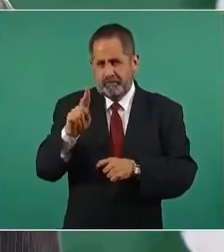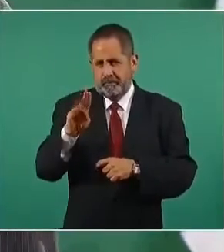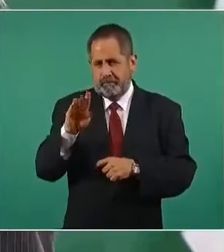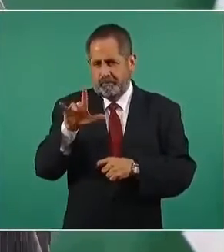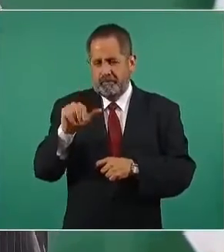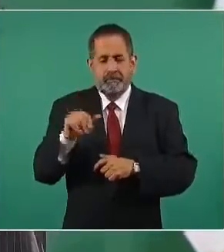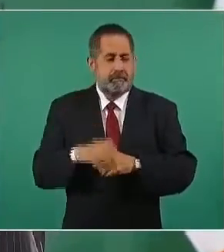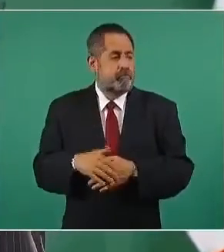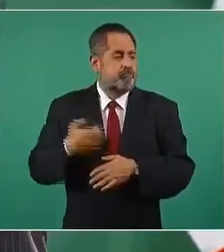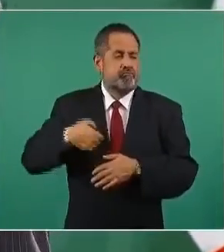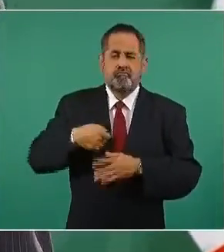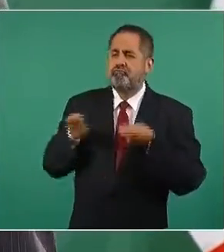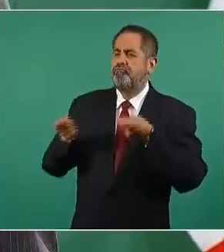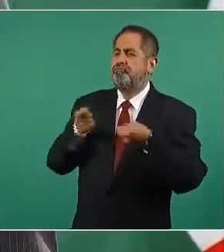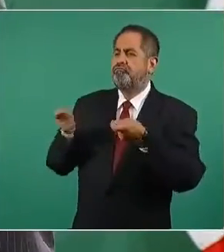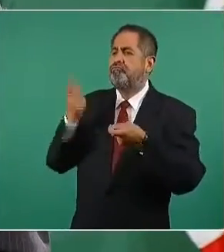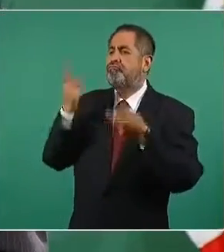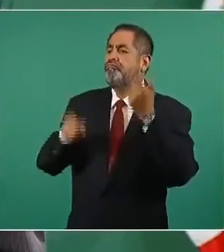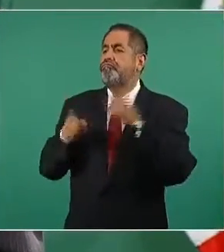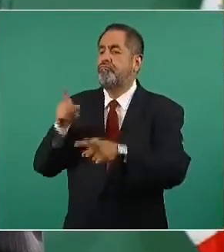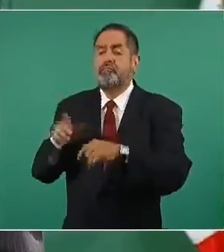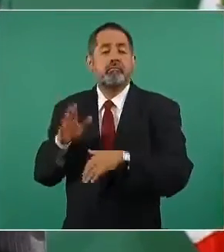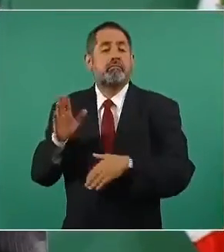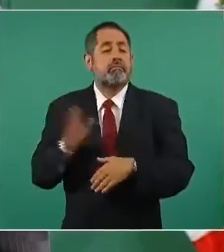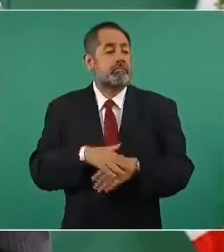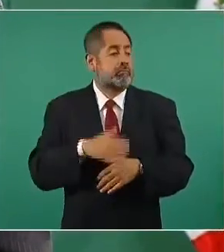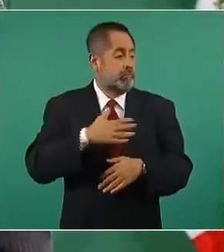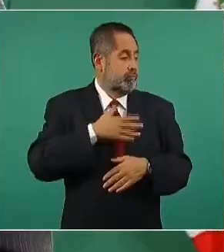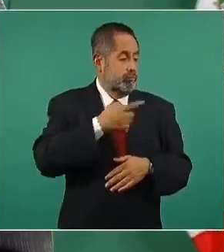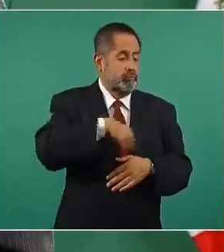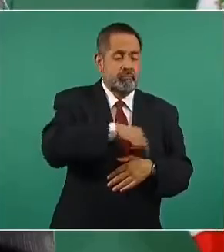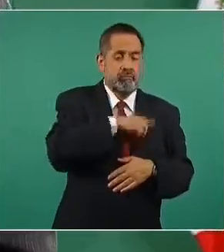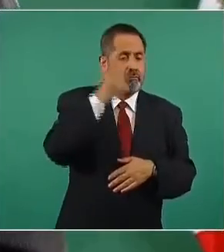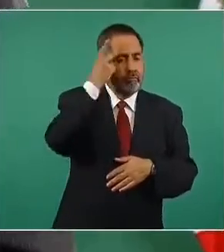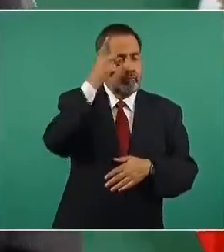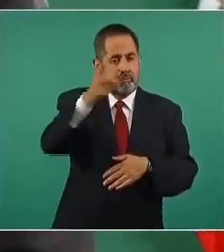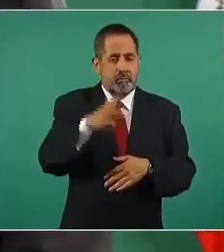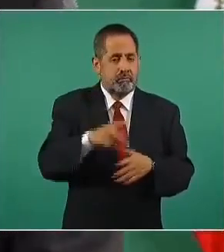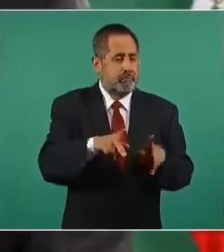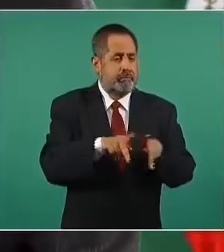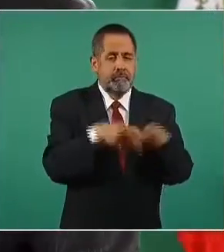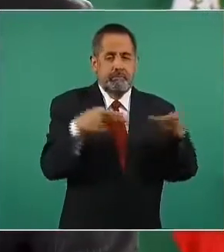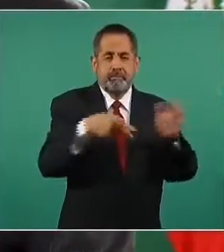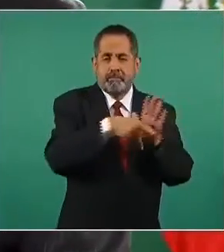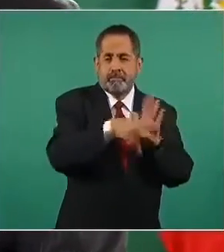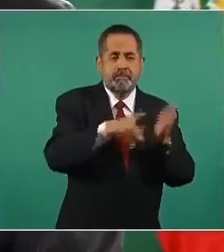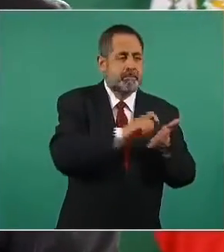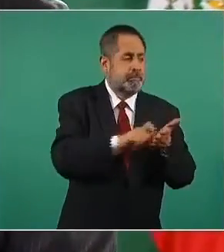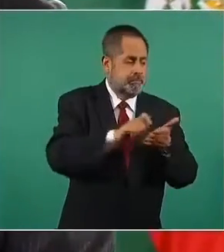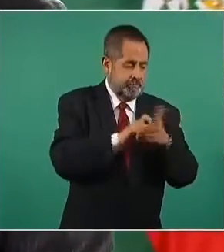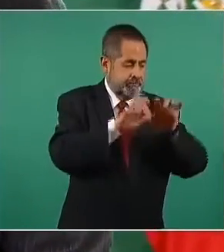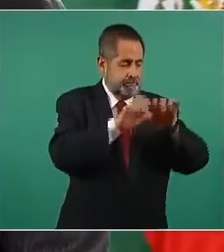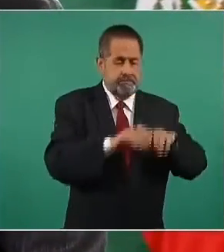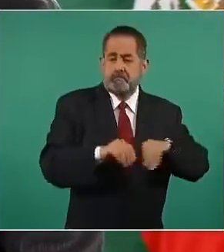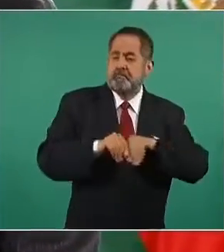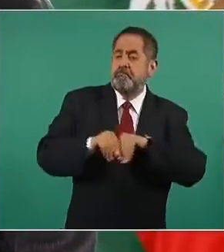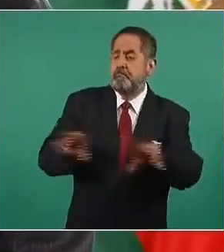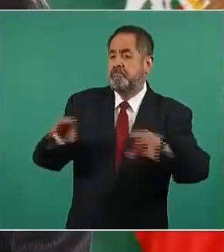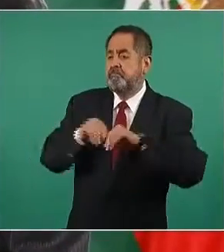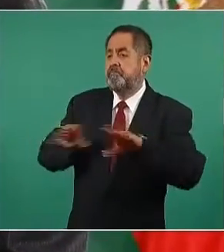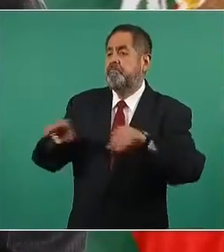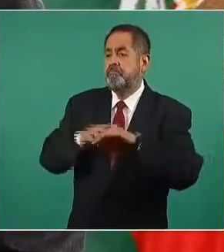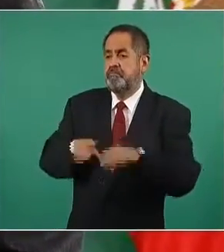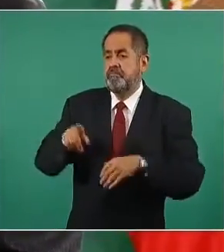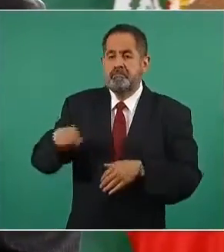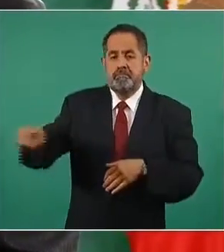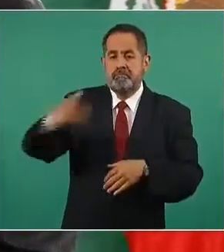y la controlamos porque somos los dueños de los principales periódicos de la